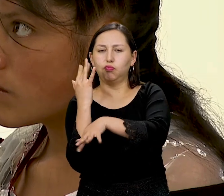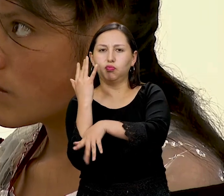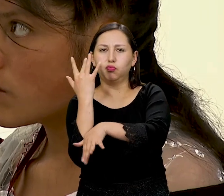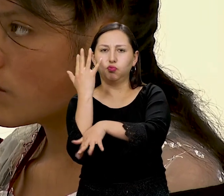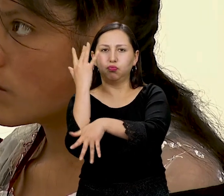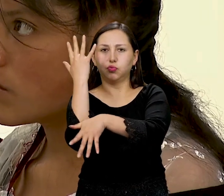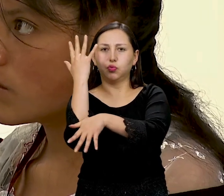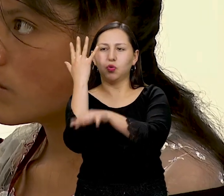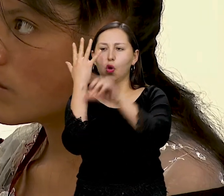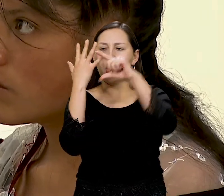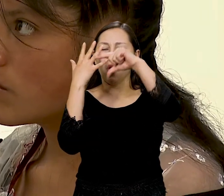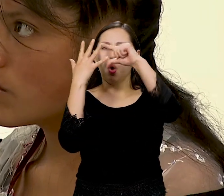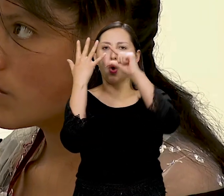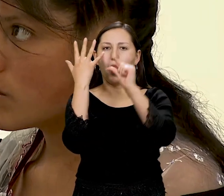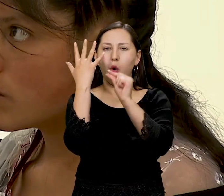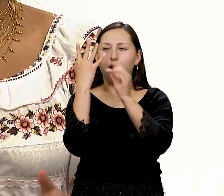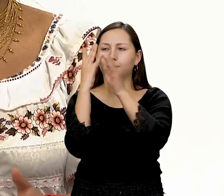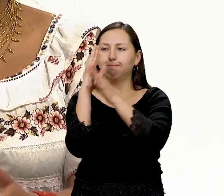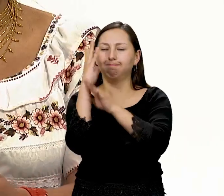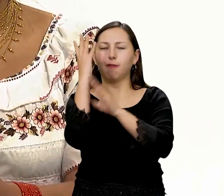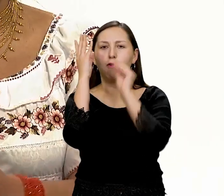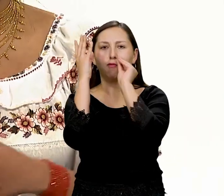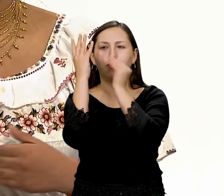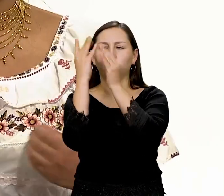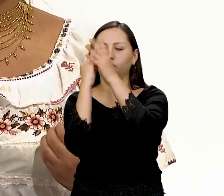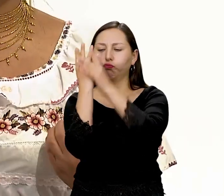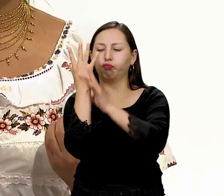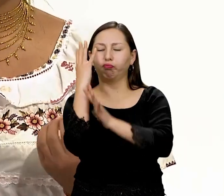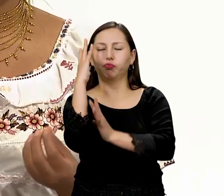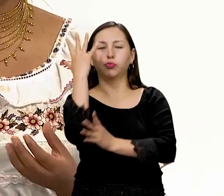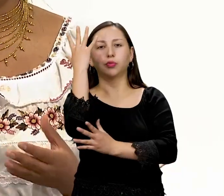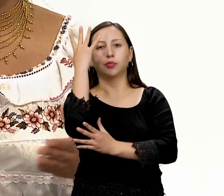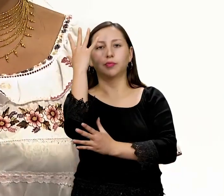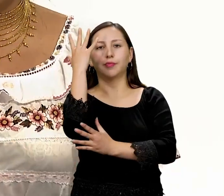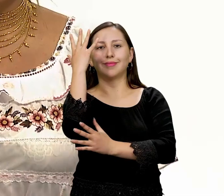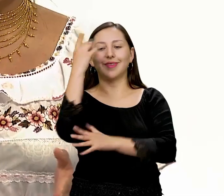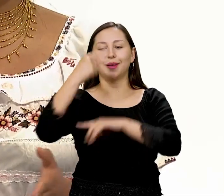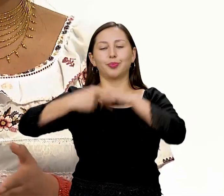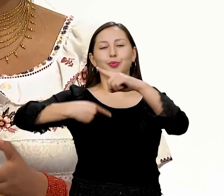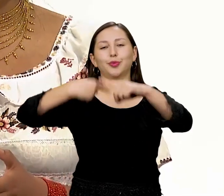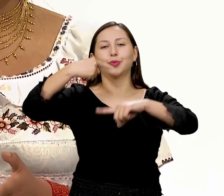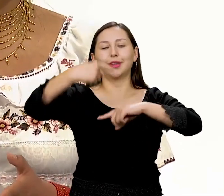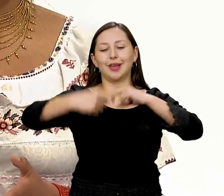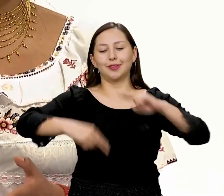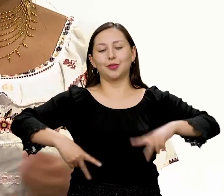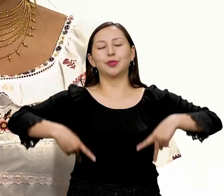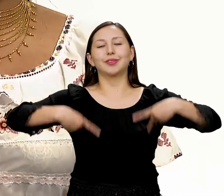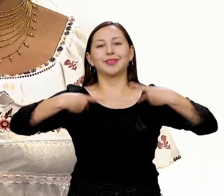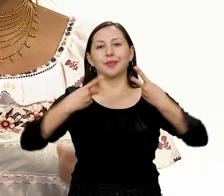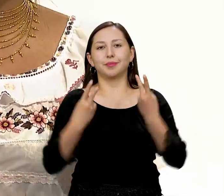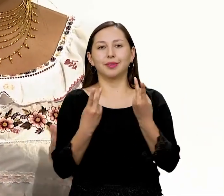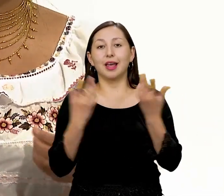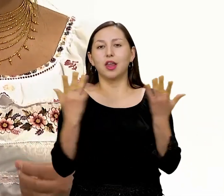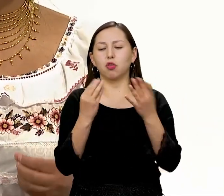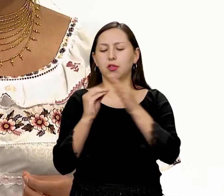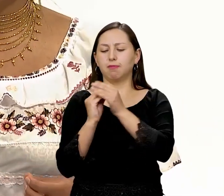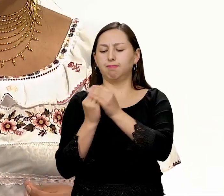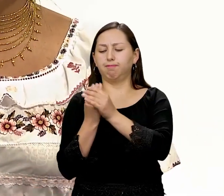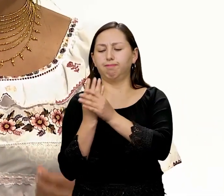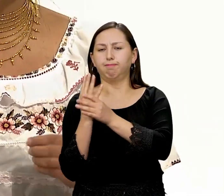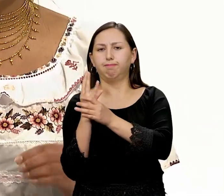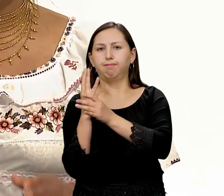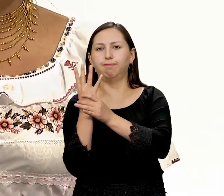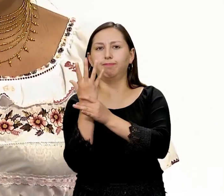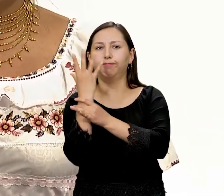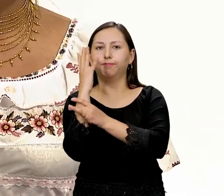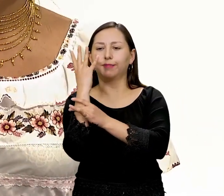fenología. Entonces, ¿en cuál de esas etapas que está nuestro cultivo de Frejol, nosotros vamos a aplicar la